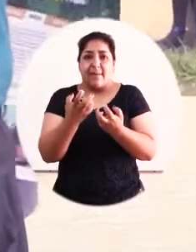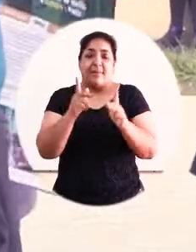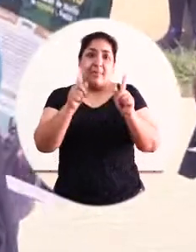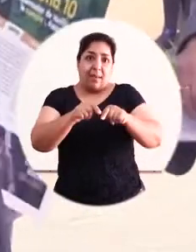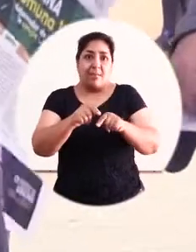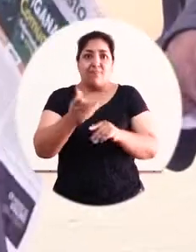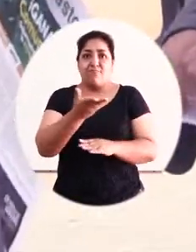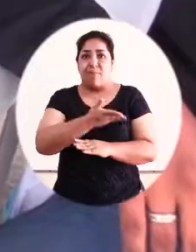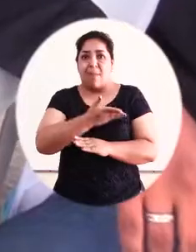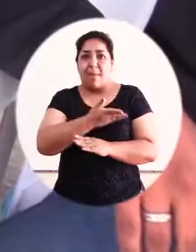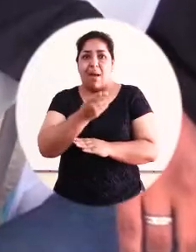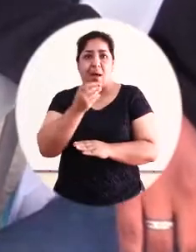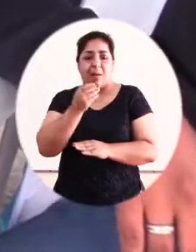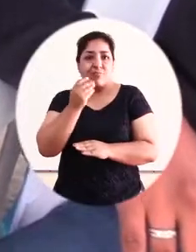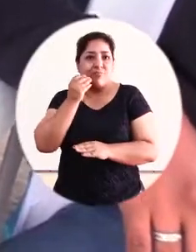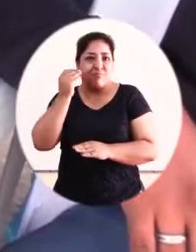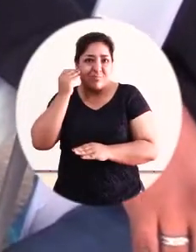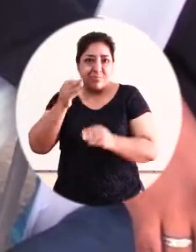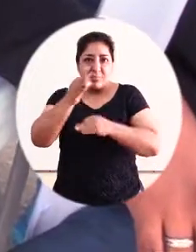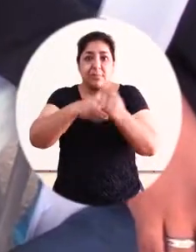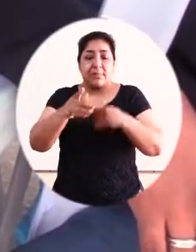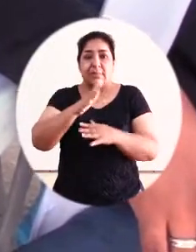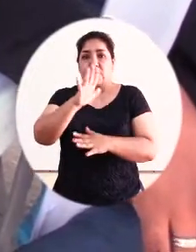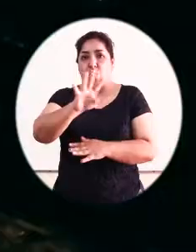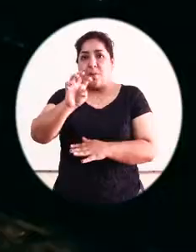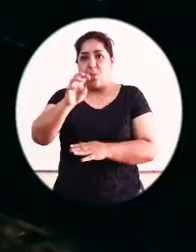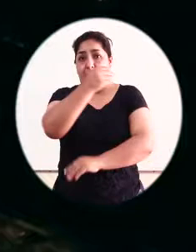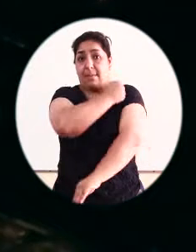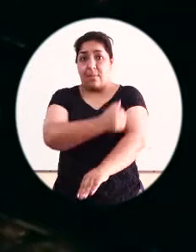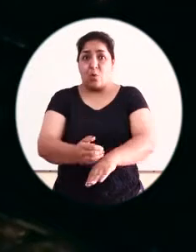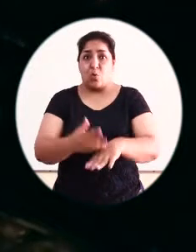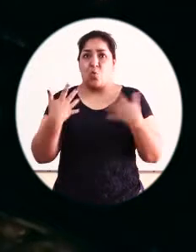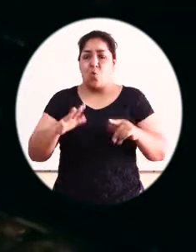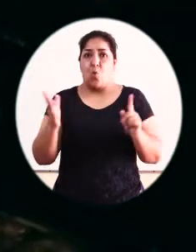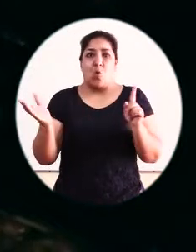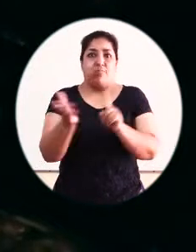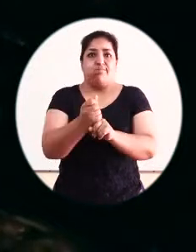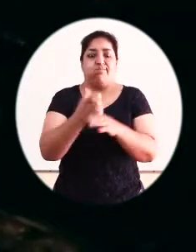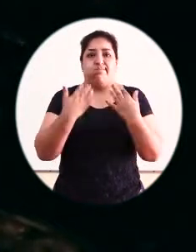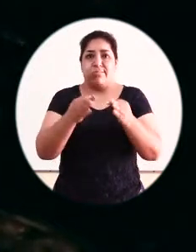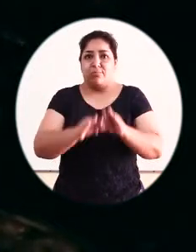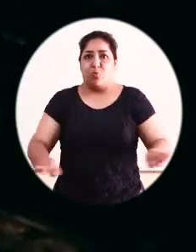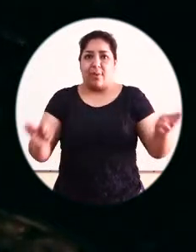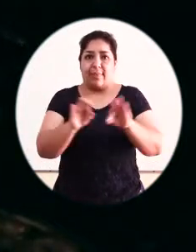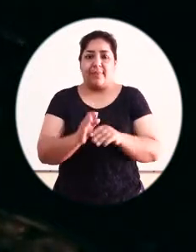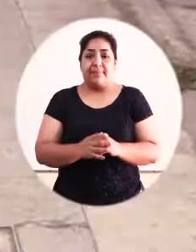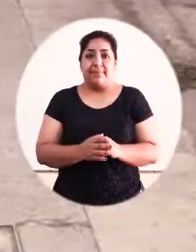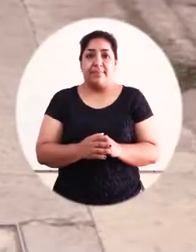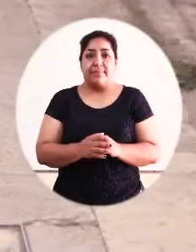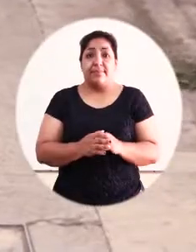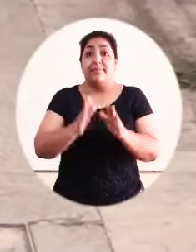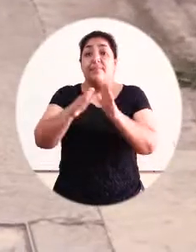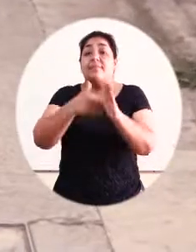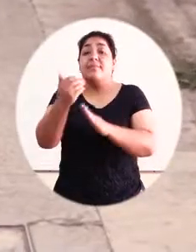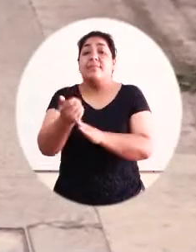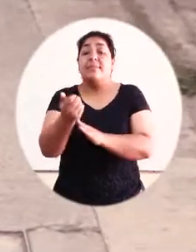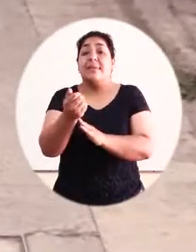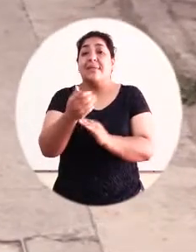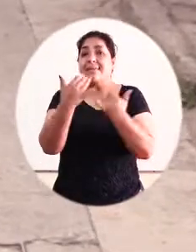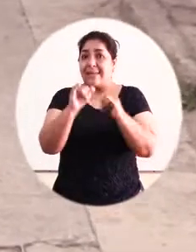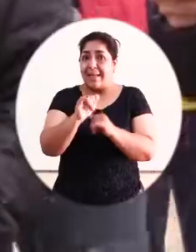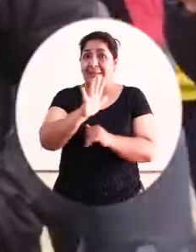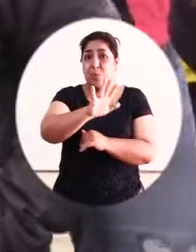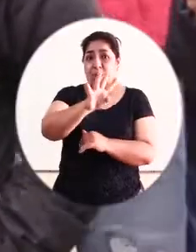otra manera también madres comunitarias tradicionales con 50 millones es un logro muy importante para nosotros después de visitar